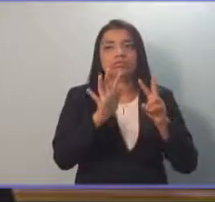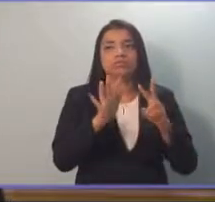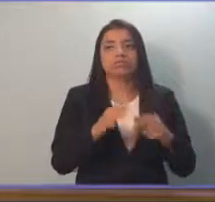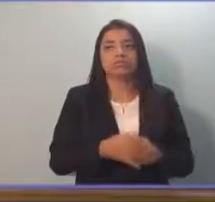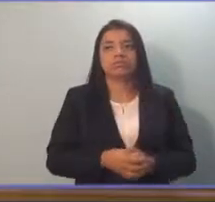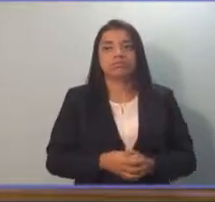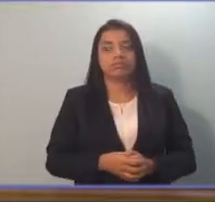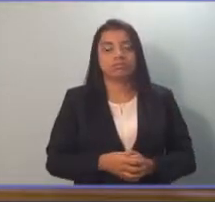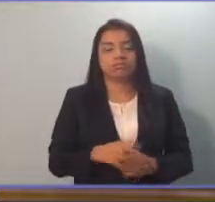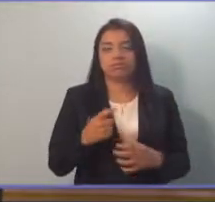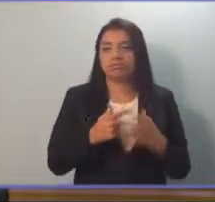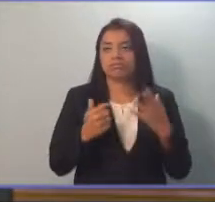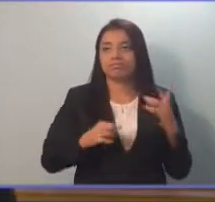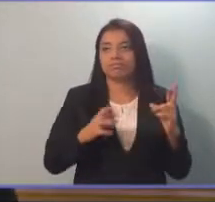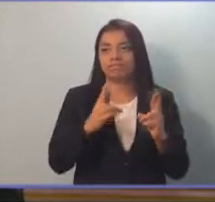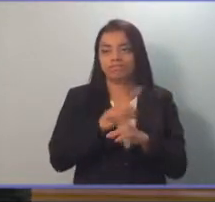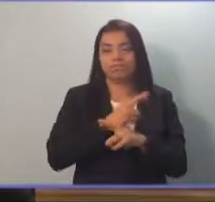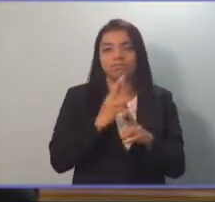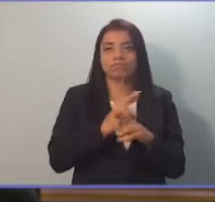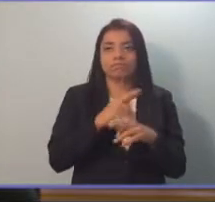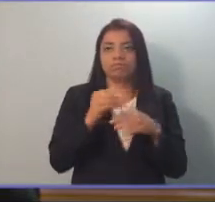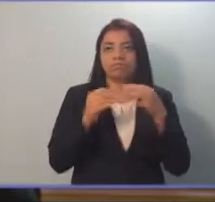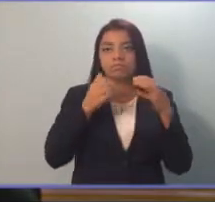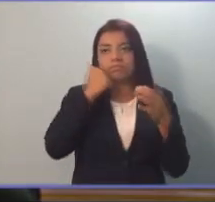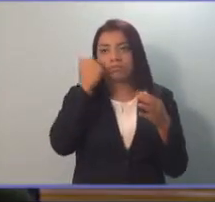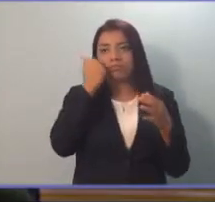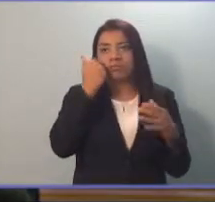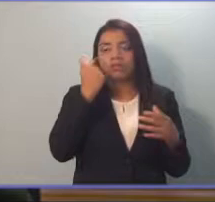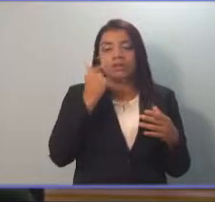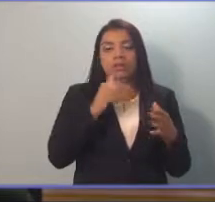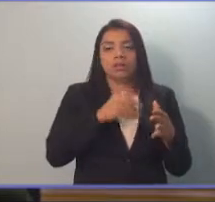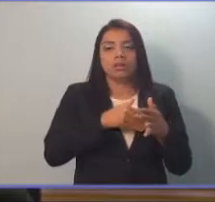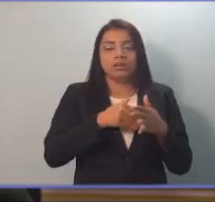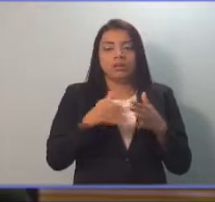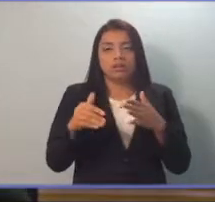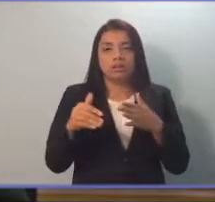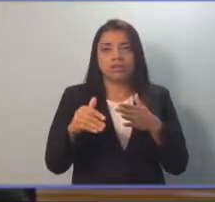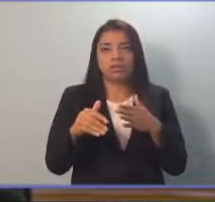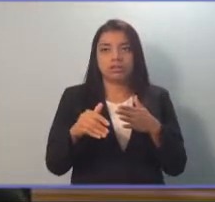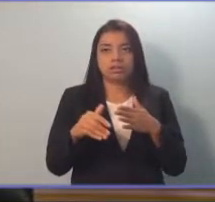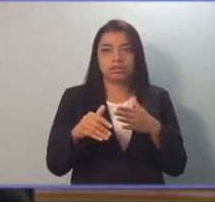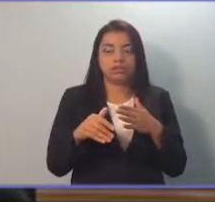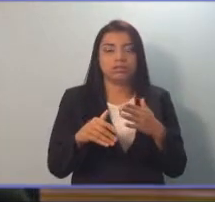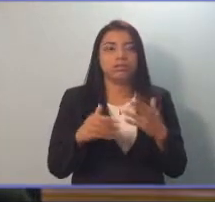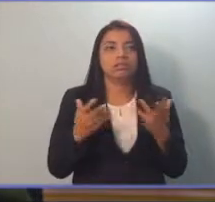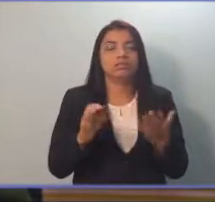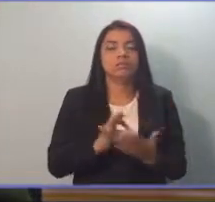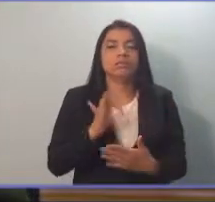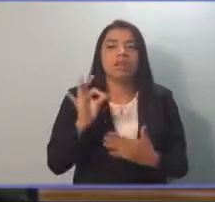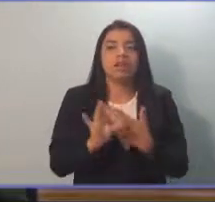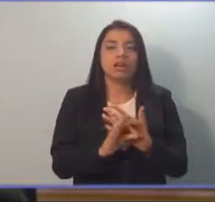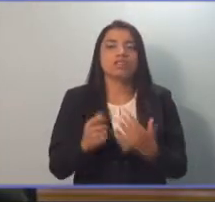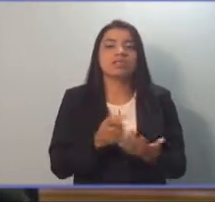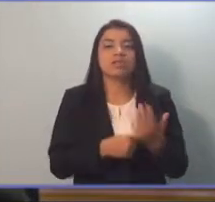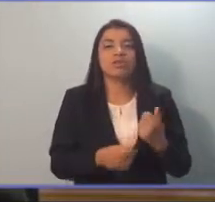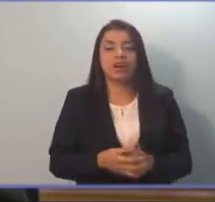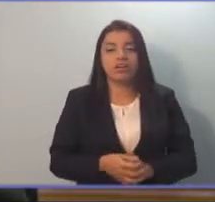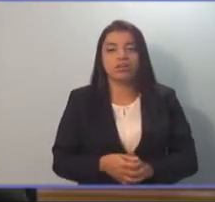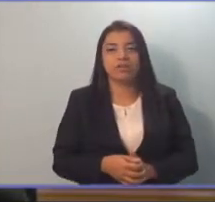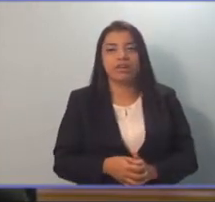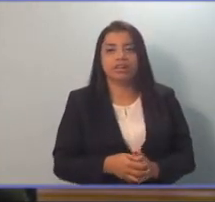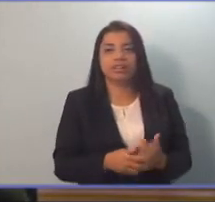de una reforma a la Ley Penal Juvenil, se iniciaron ya la ejecución de programas en medio abierto. Es